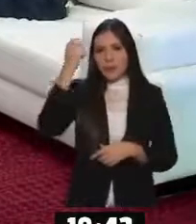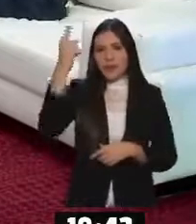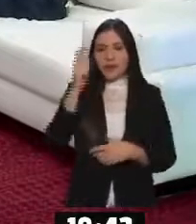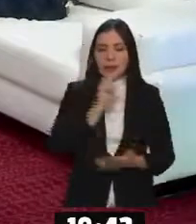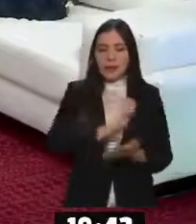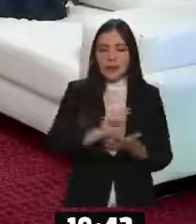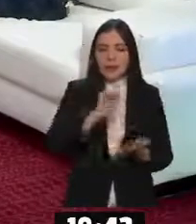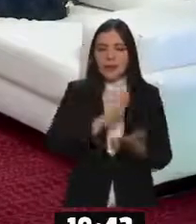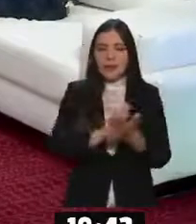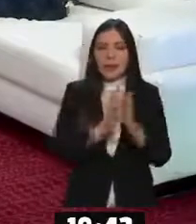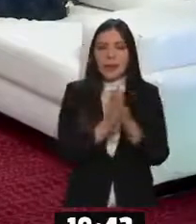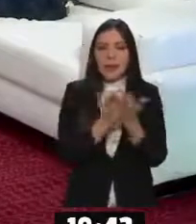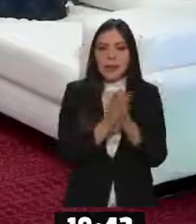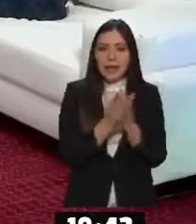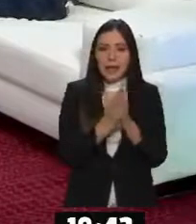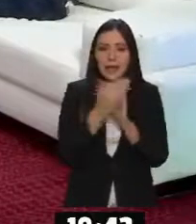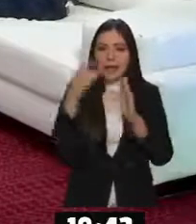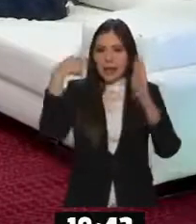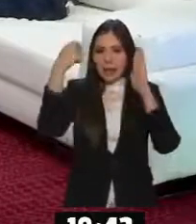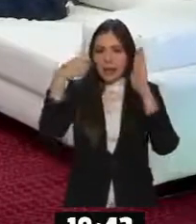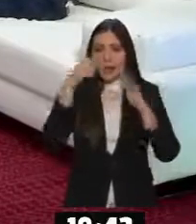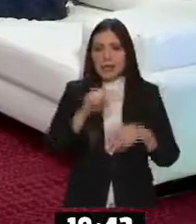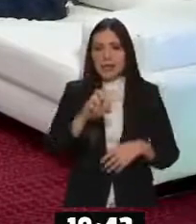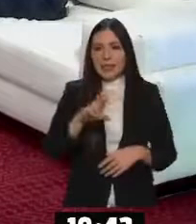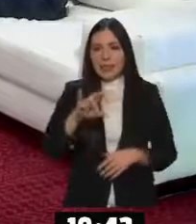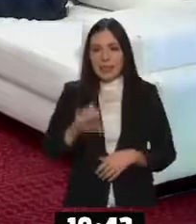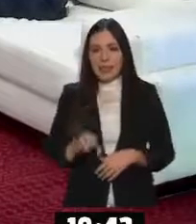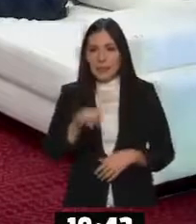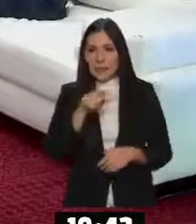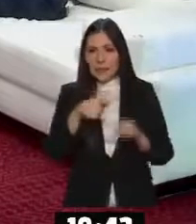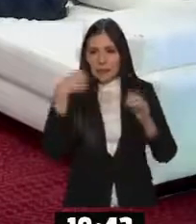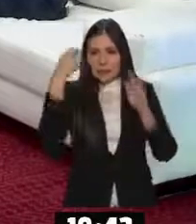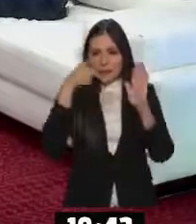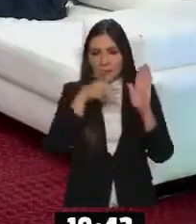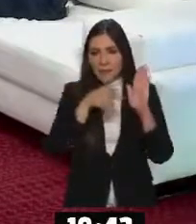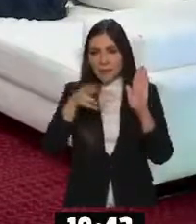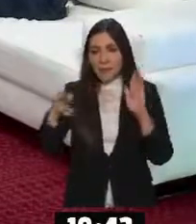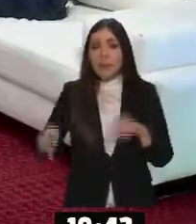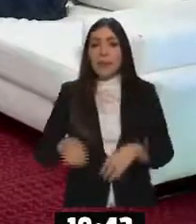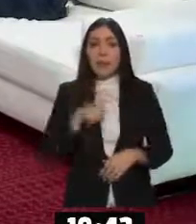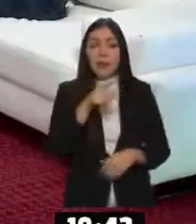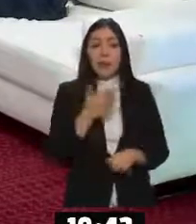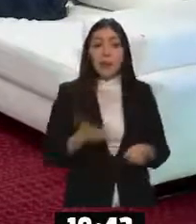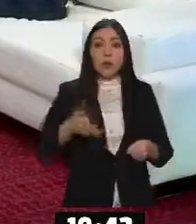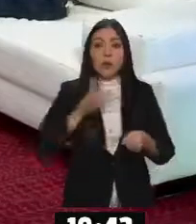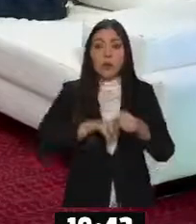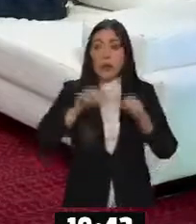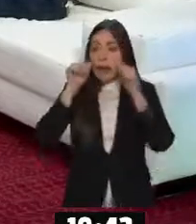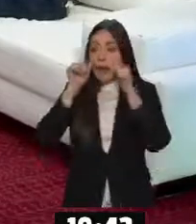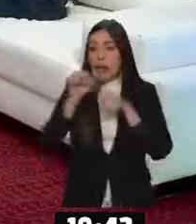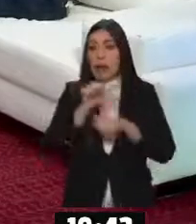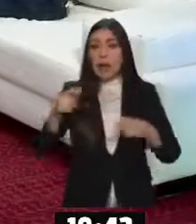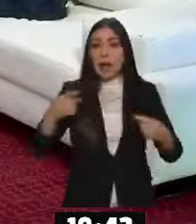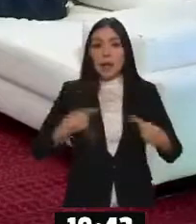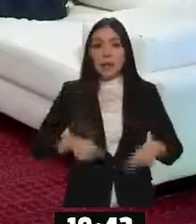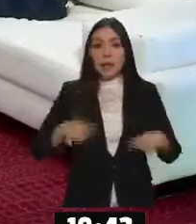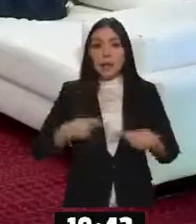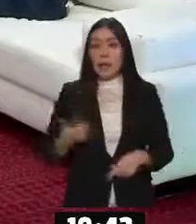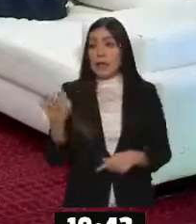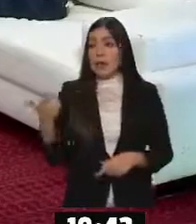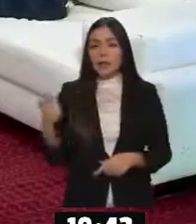nos va a decir, más o menos, es un hospital que no atiende a la gente de Village. Atiende a la gente que se acerca, que no tiene